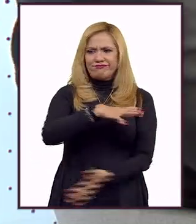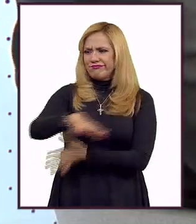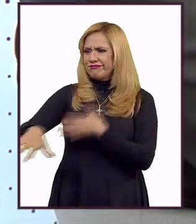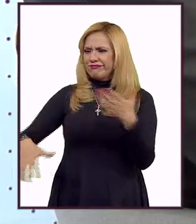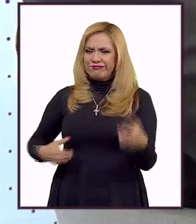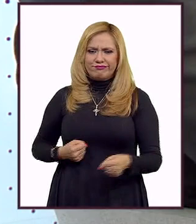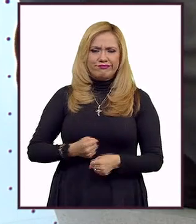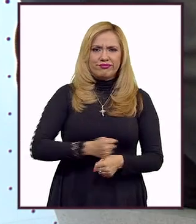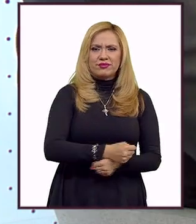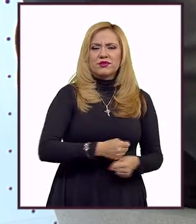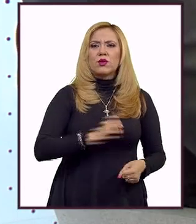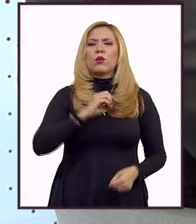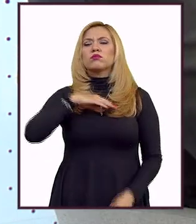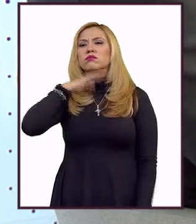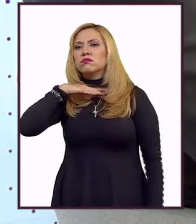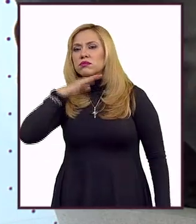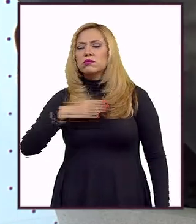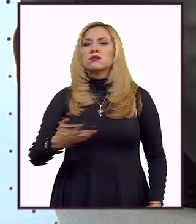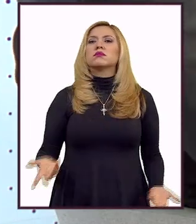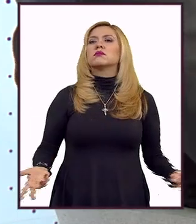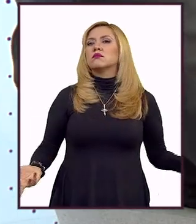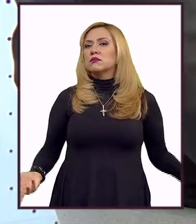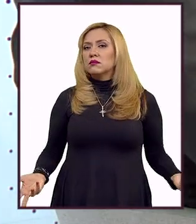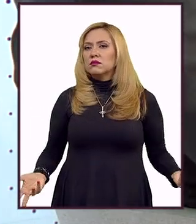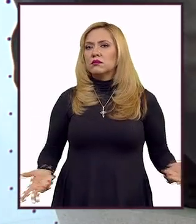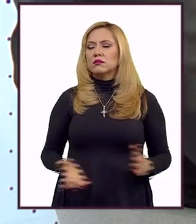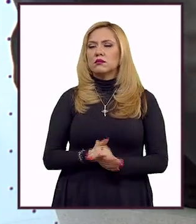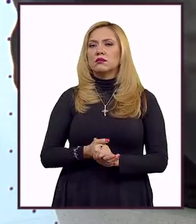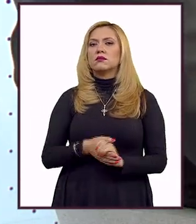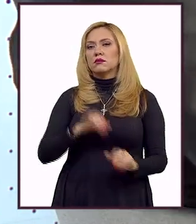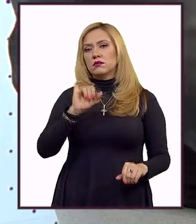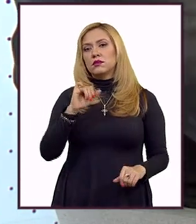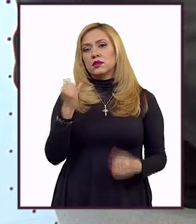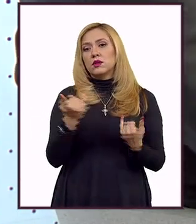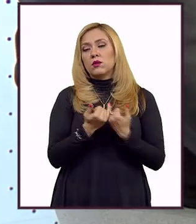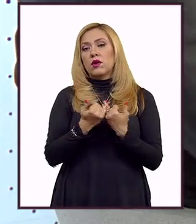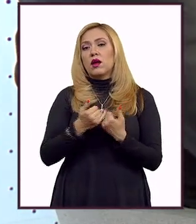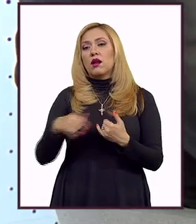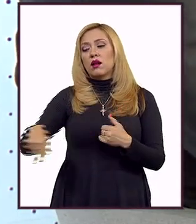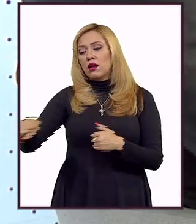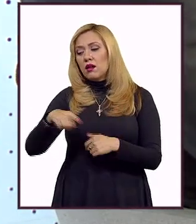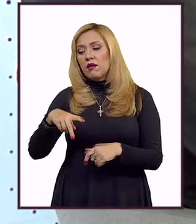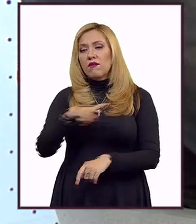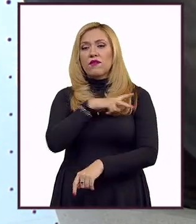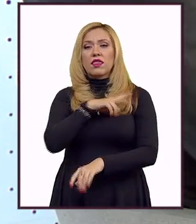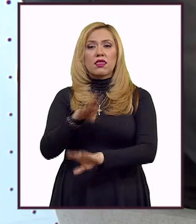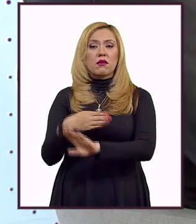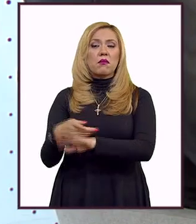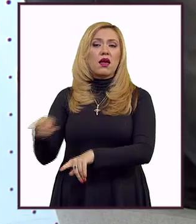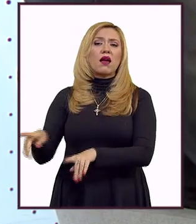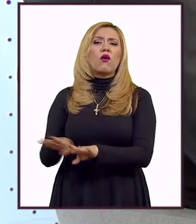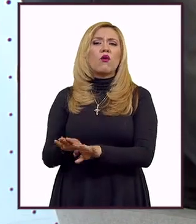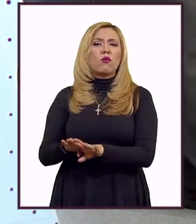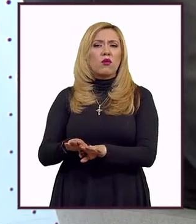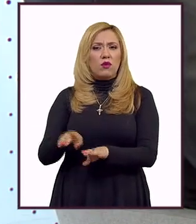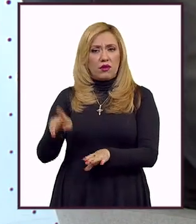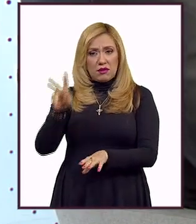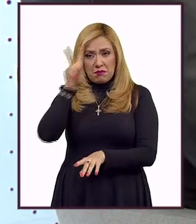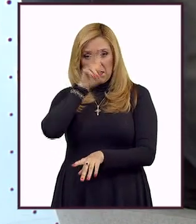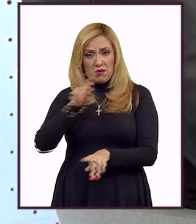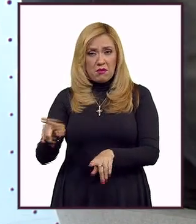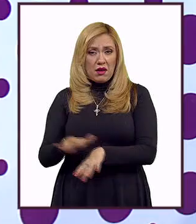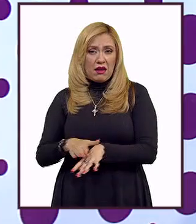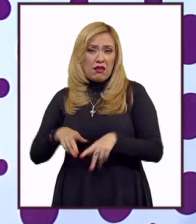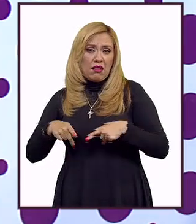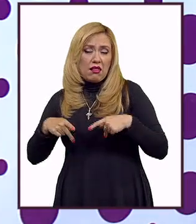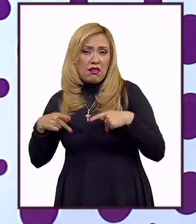los actos u omisiones. Y ahí es importante el tema de la condición de vulnerabilidad en la que se encuentra la víctima, que es un tema que en la Ley General de